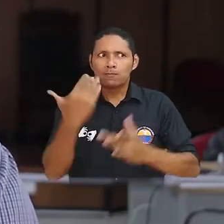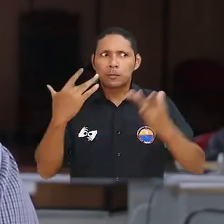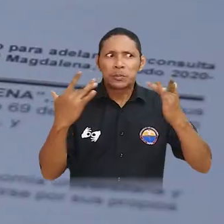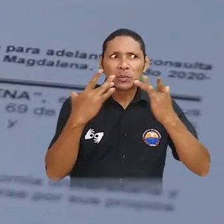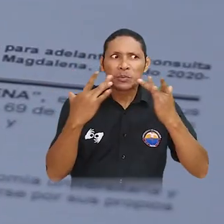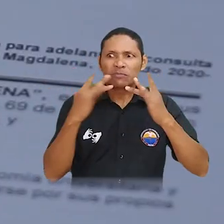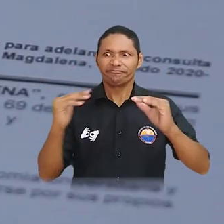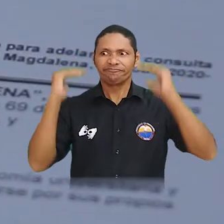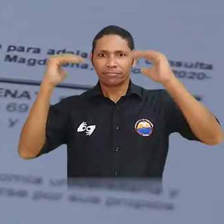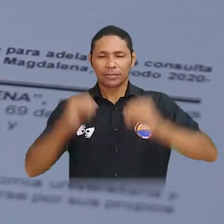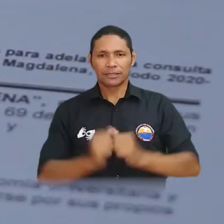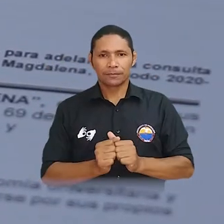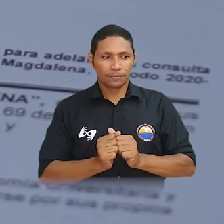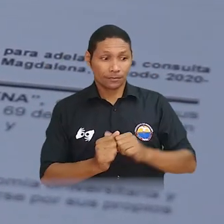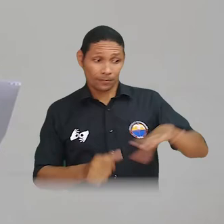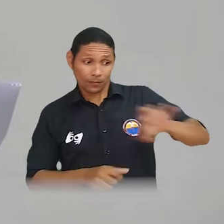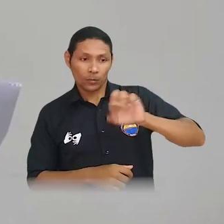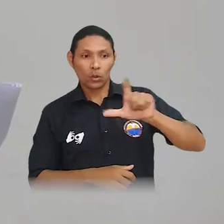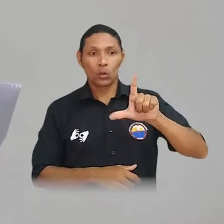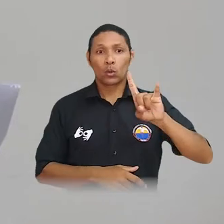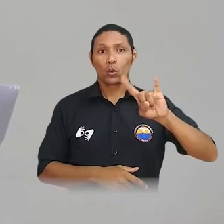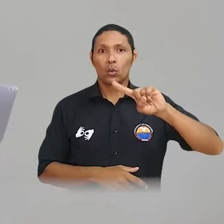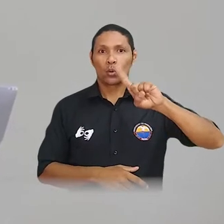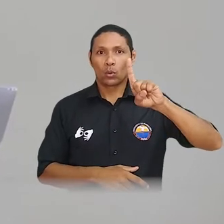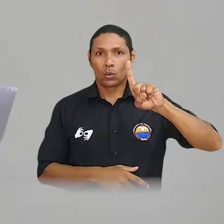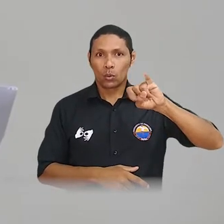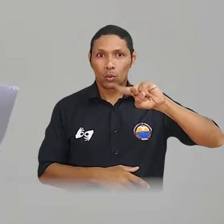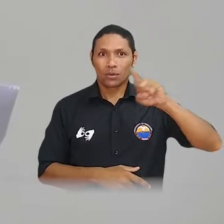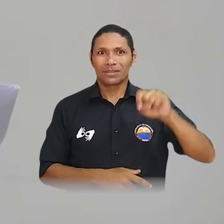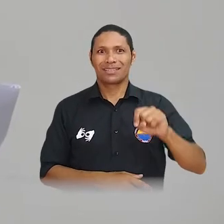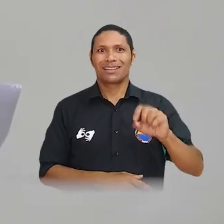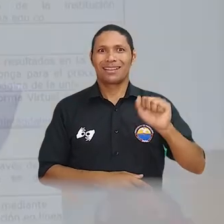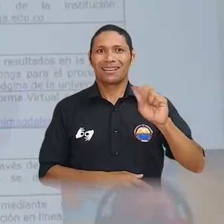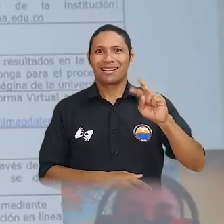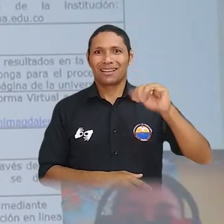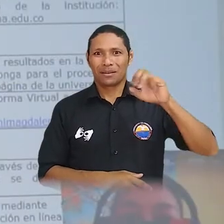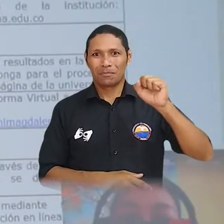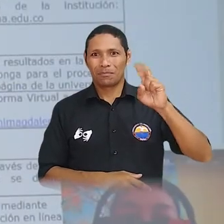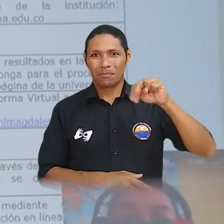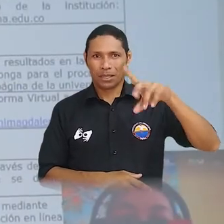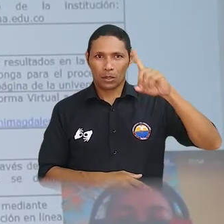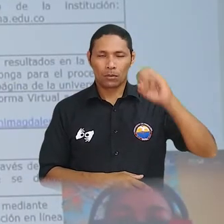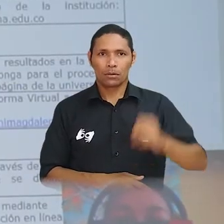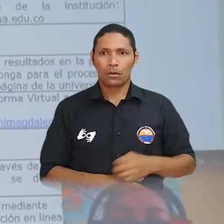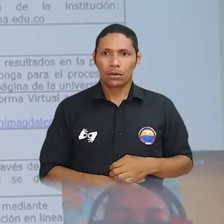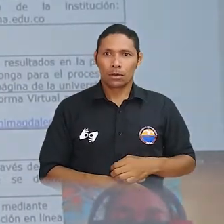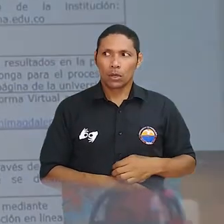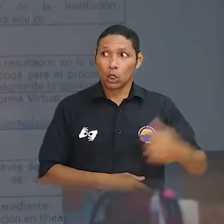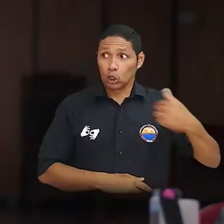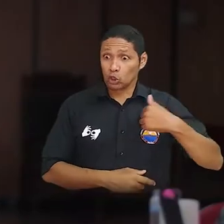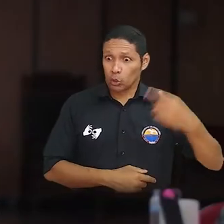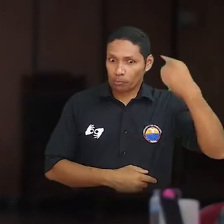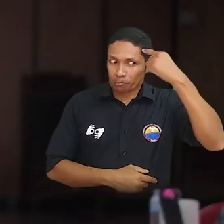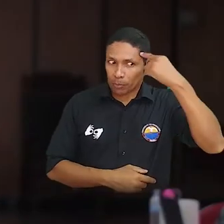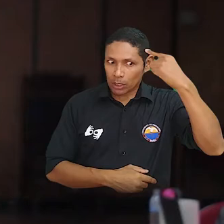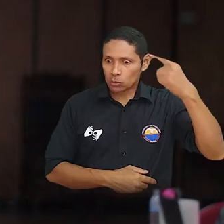garantías. El consejero Luis Armando Vila fue elegido por el Consejo Académico. Pienso que es una